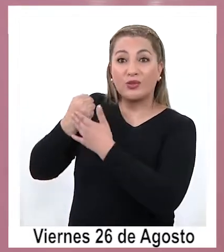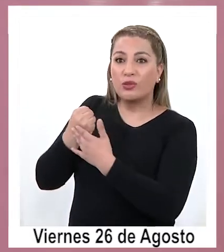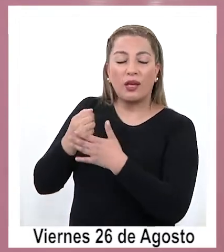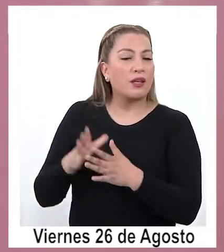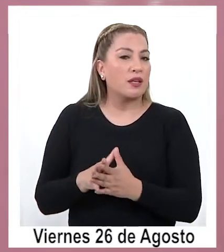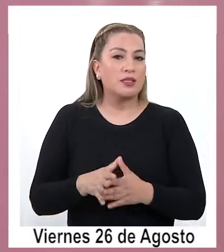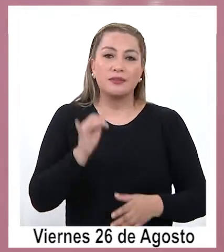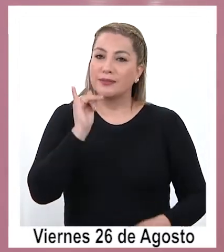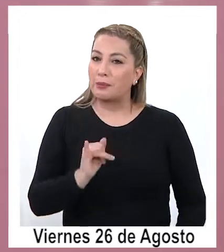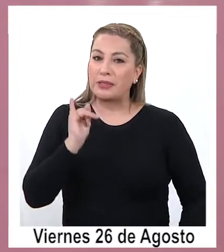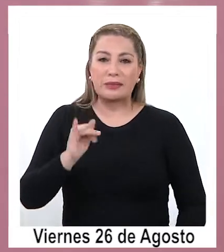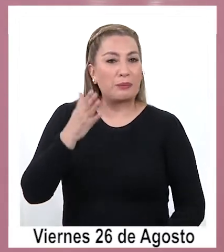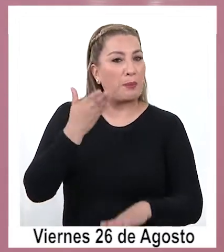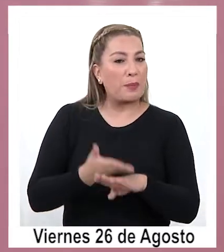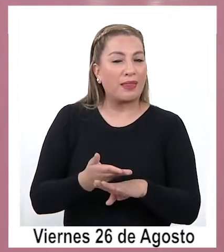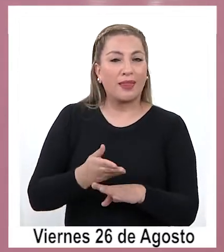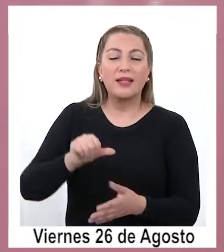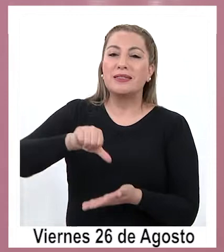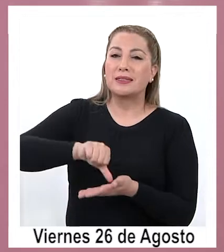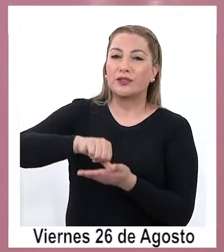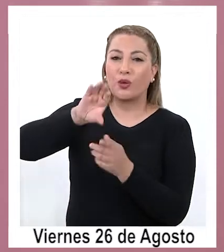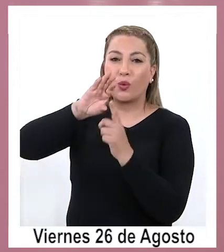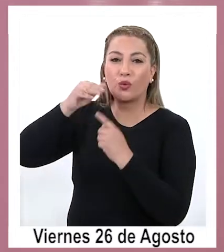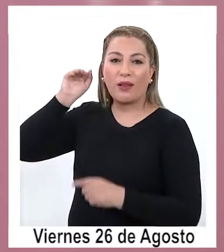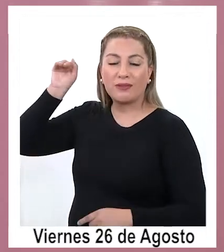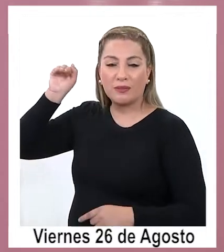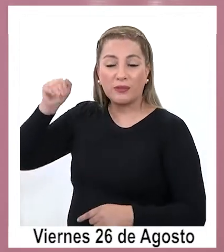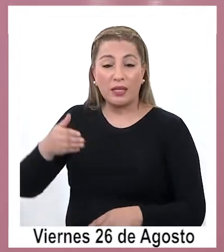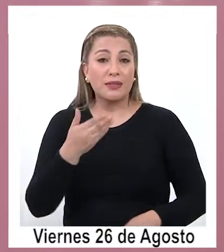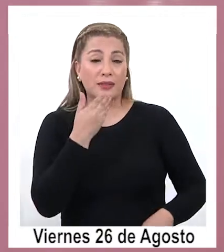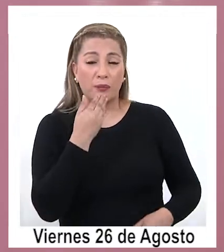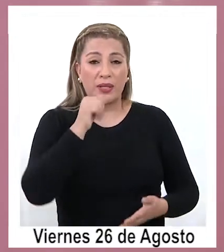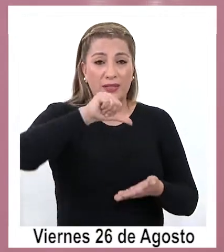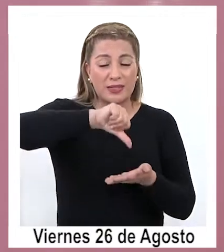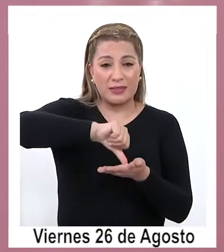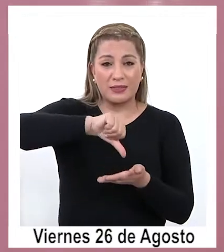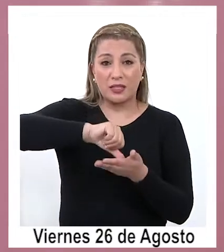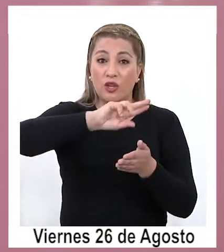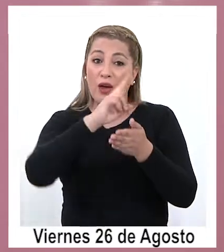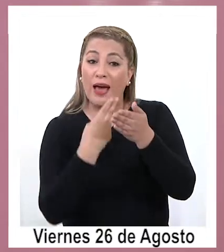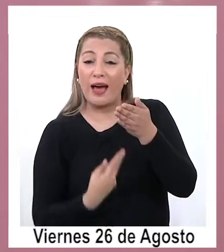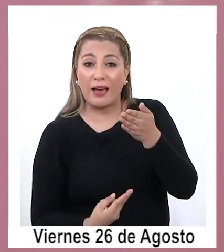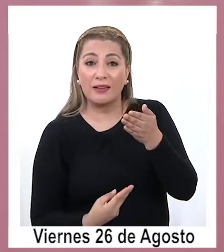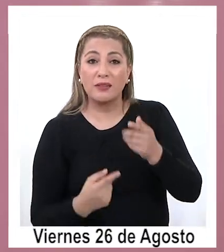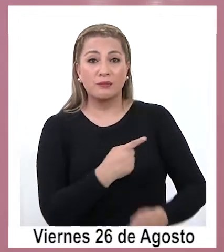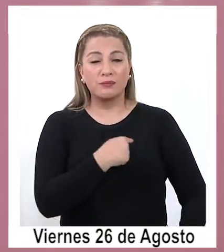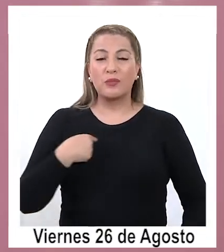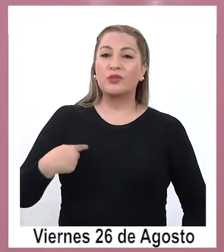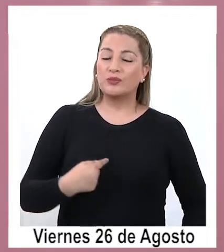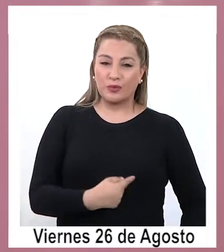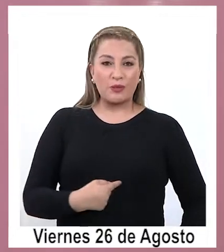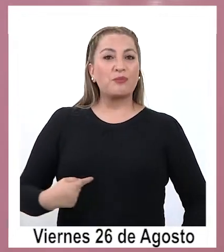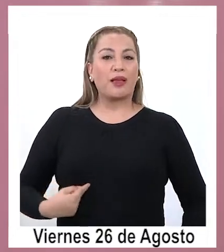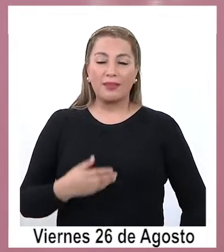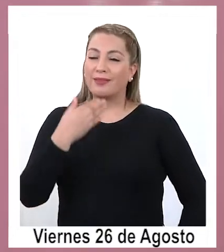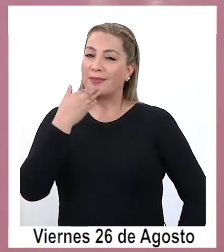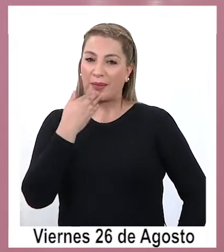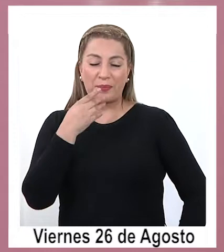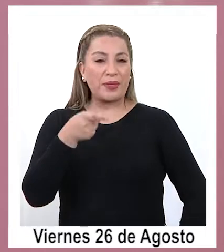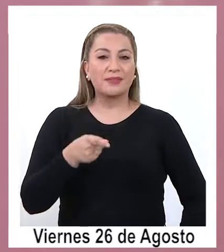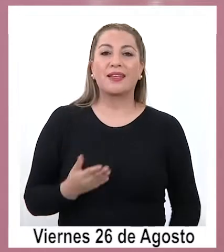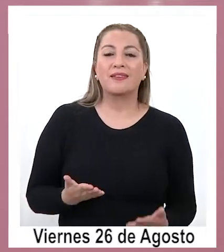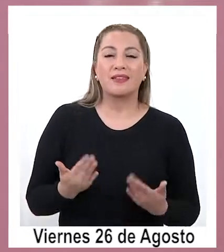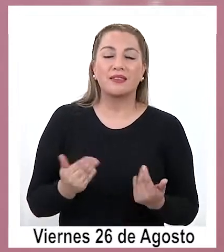muy utilizado, muy demandado por otra parte el centro de artes escénicas que hay en Pozo Almonte que también ahí